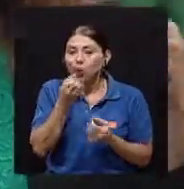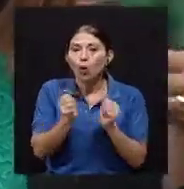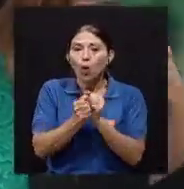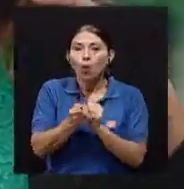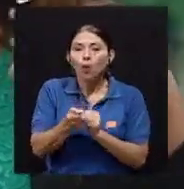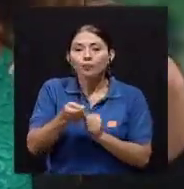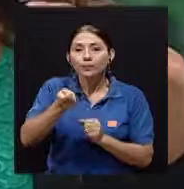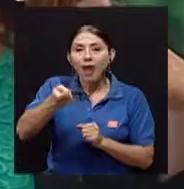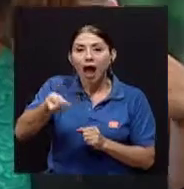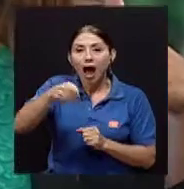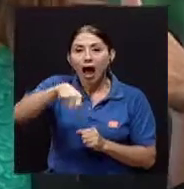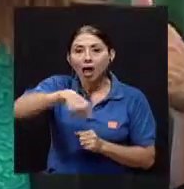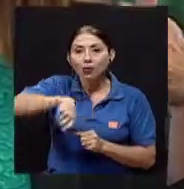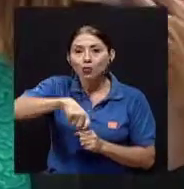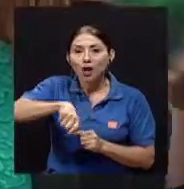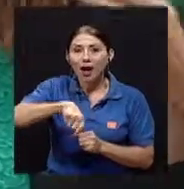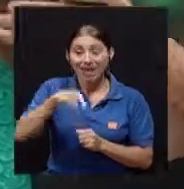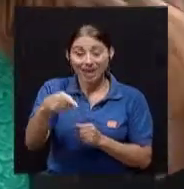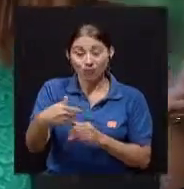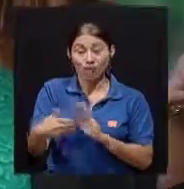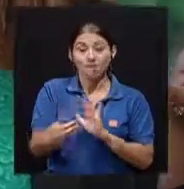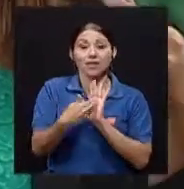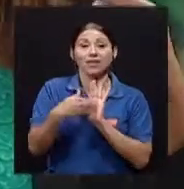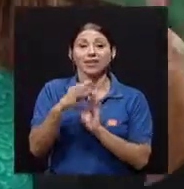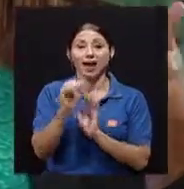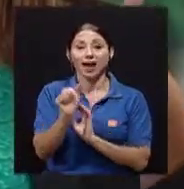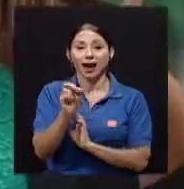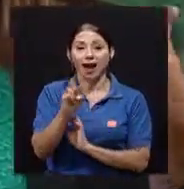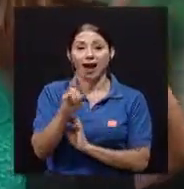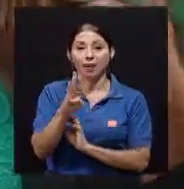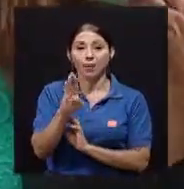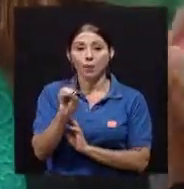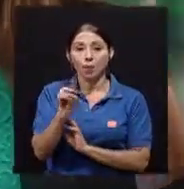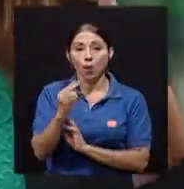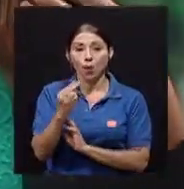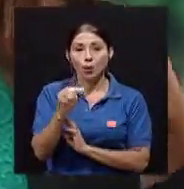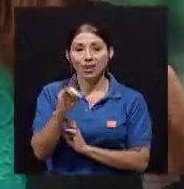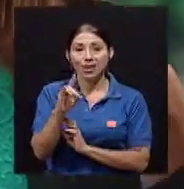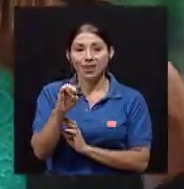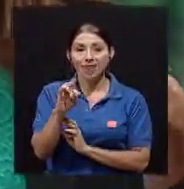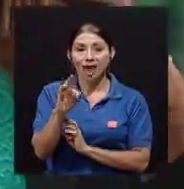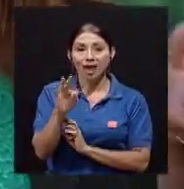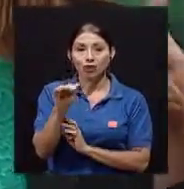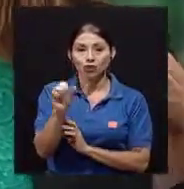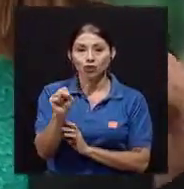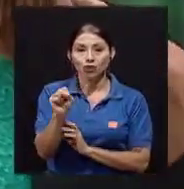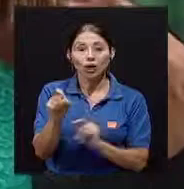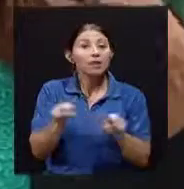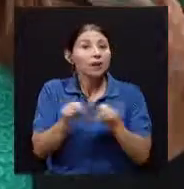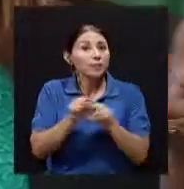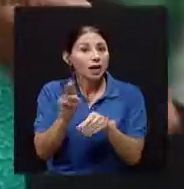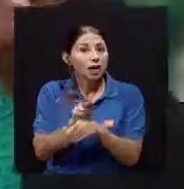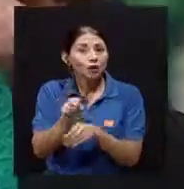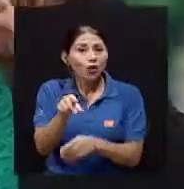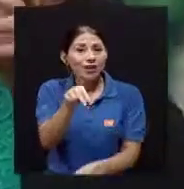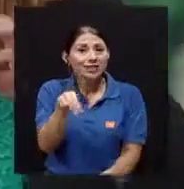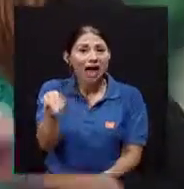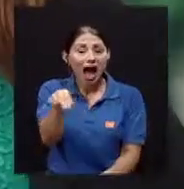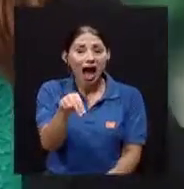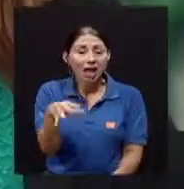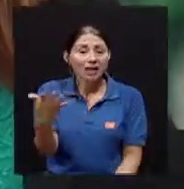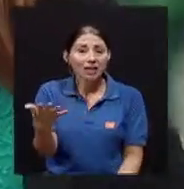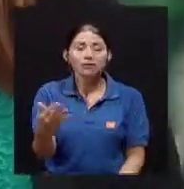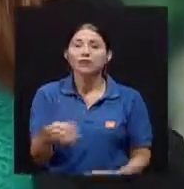los carbohidratos. A veces estamos muy expuestos a estas situaciones. También ahora con el consumo de sal, ¿verdad? En la mesa es inevitable. Mire, es